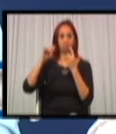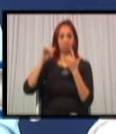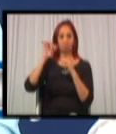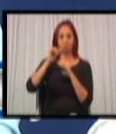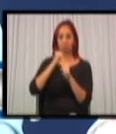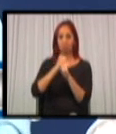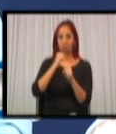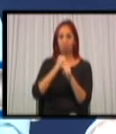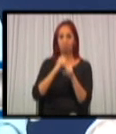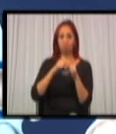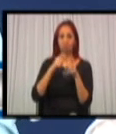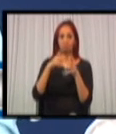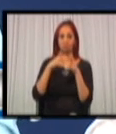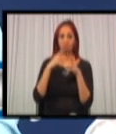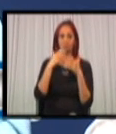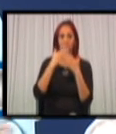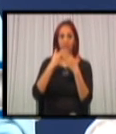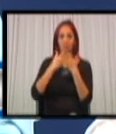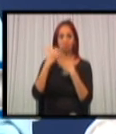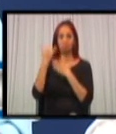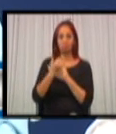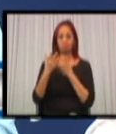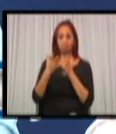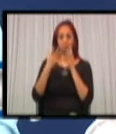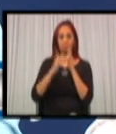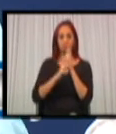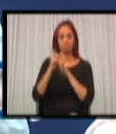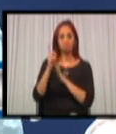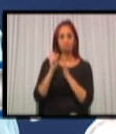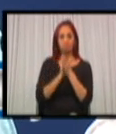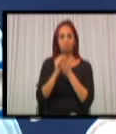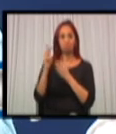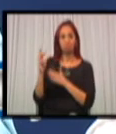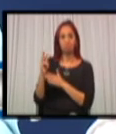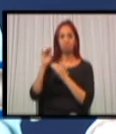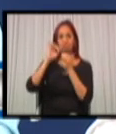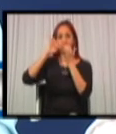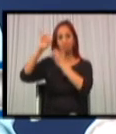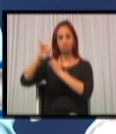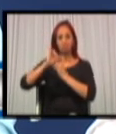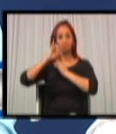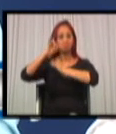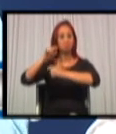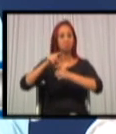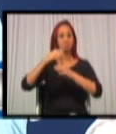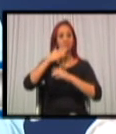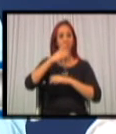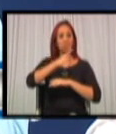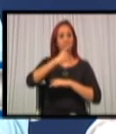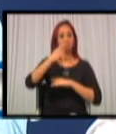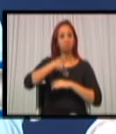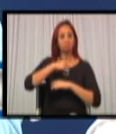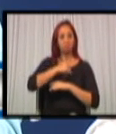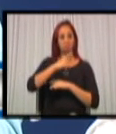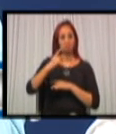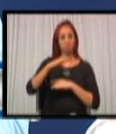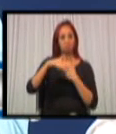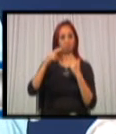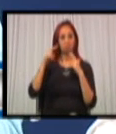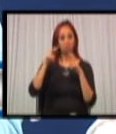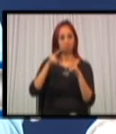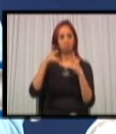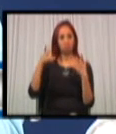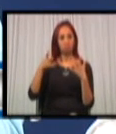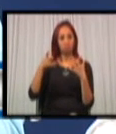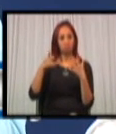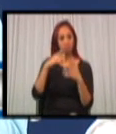el trabajo. No han querido proponer proyectos, no han querido desarrollar a San Mateo, simplemente denuncias, denuncias. Gracias a Dios hay un Dios y Dios todo lo ve y